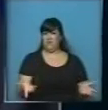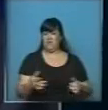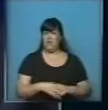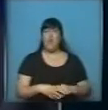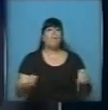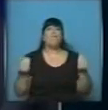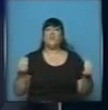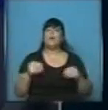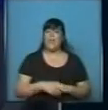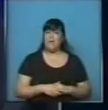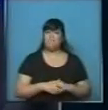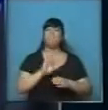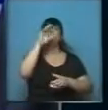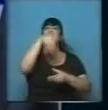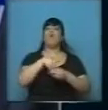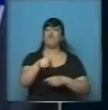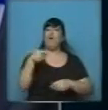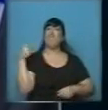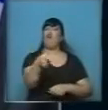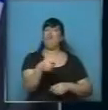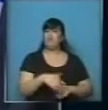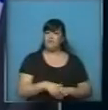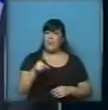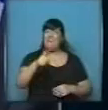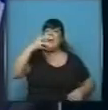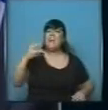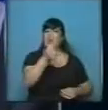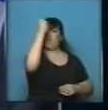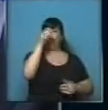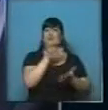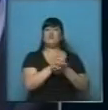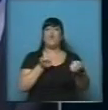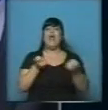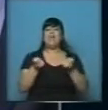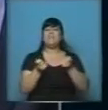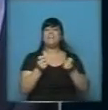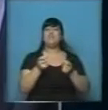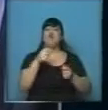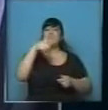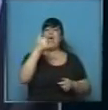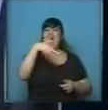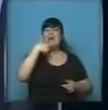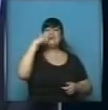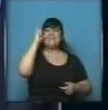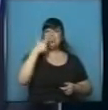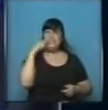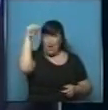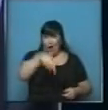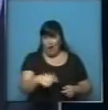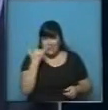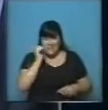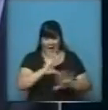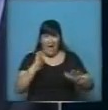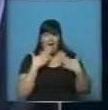qué votó en contra de recuperar la administración de los fondos del ANSES para que hoy 6 millones,